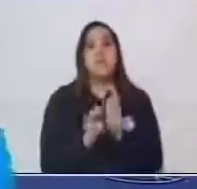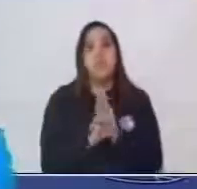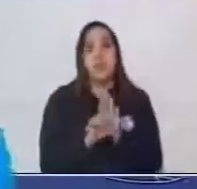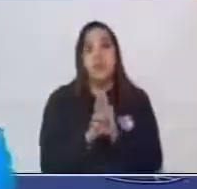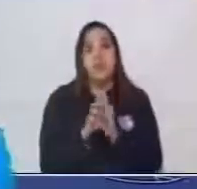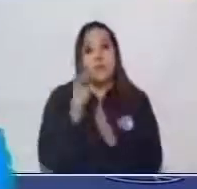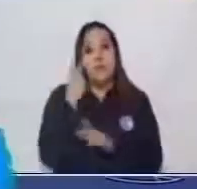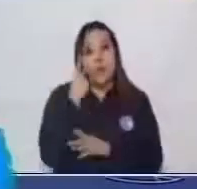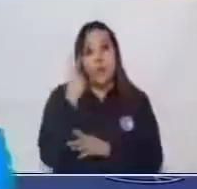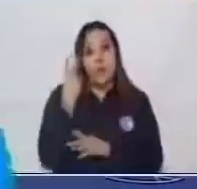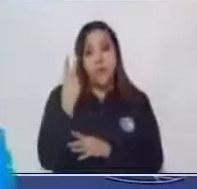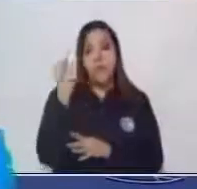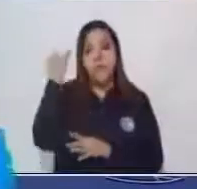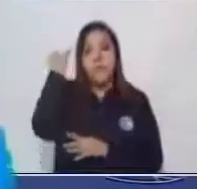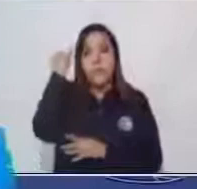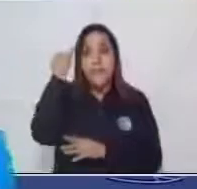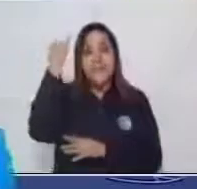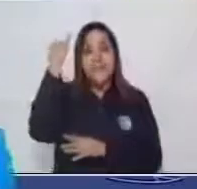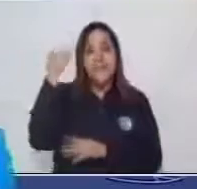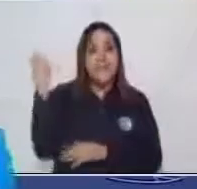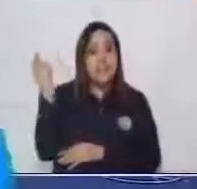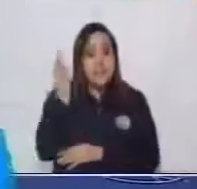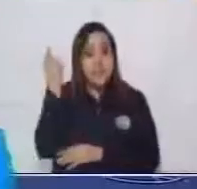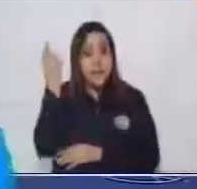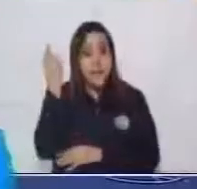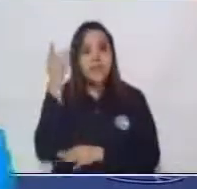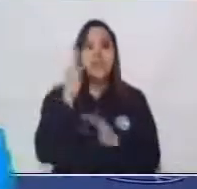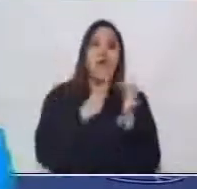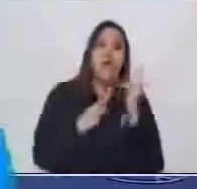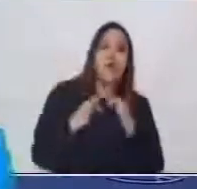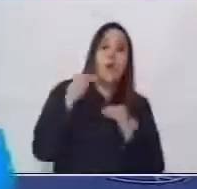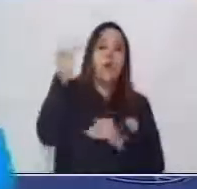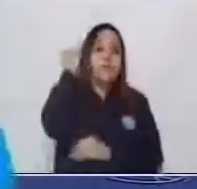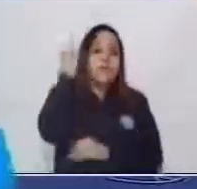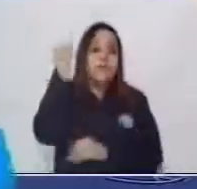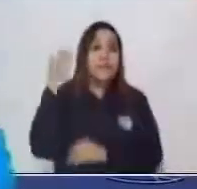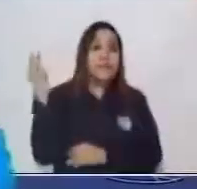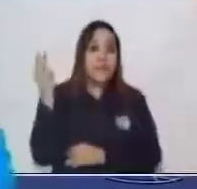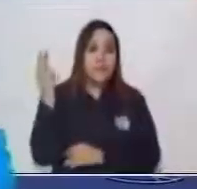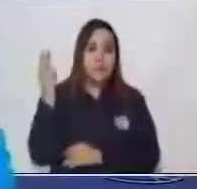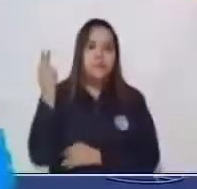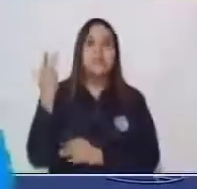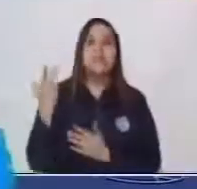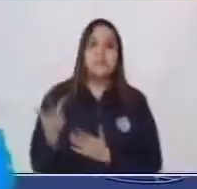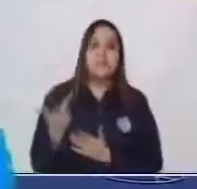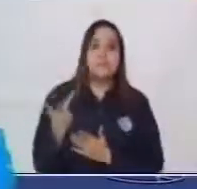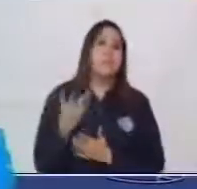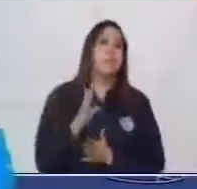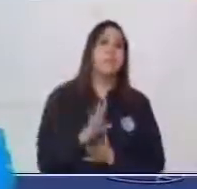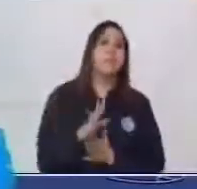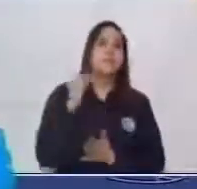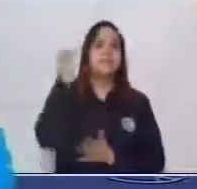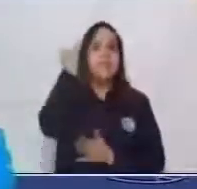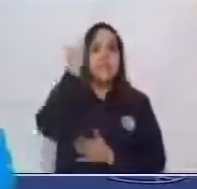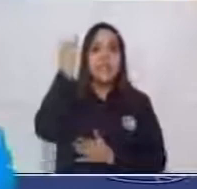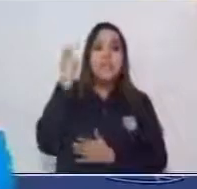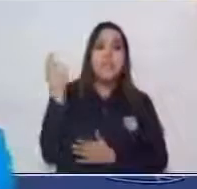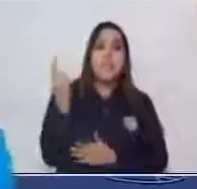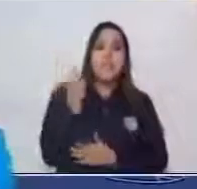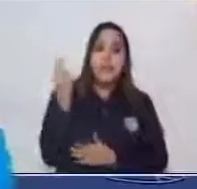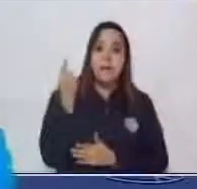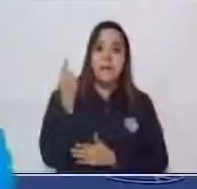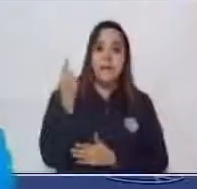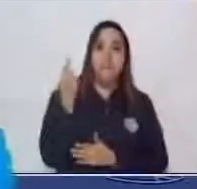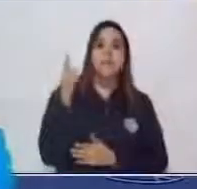las ideas principales e ideas secundarias, hablamos que las ideas principales son aquellas que le dan